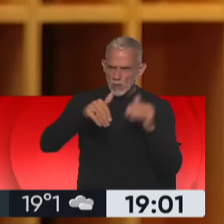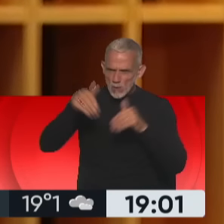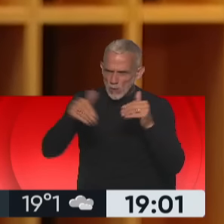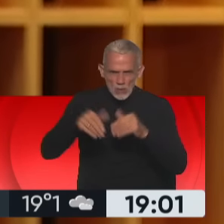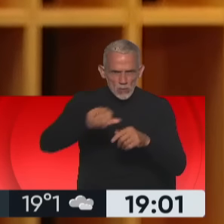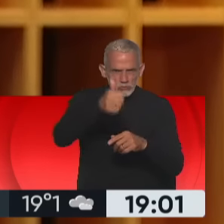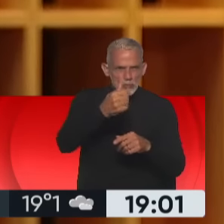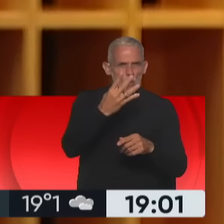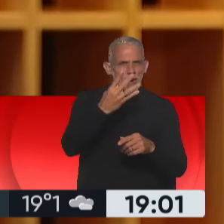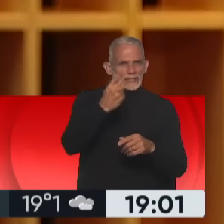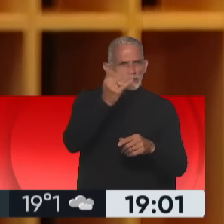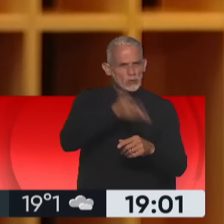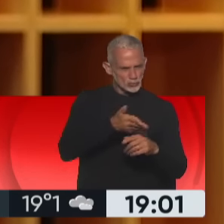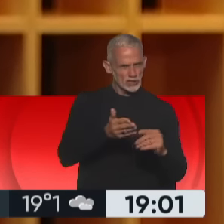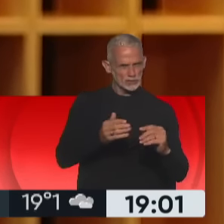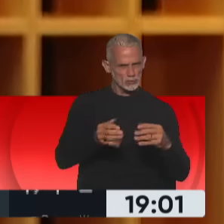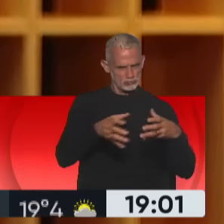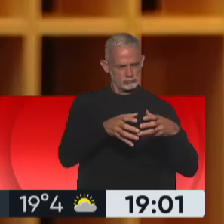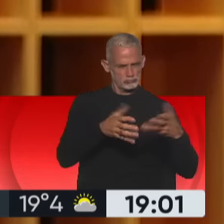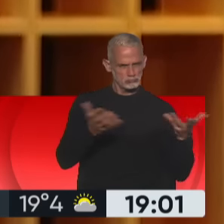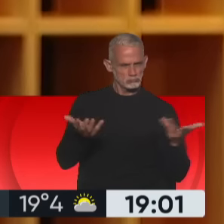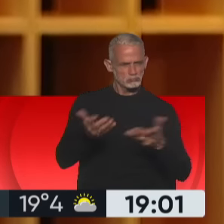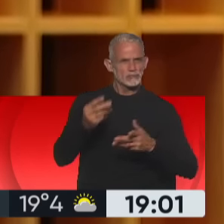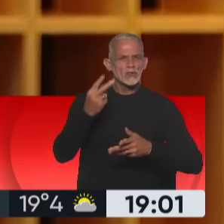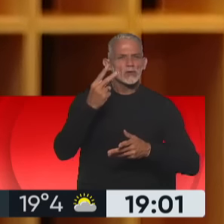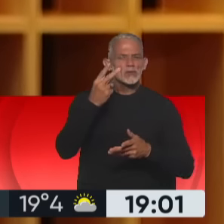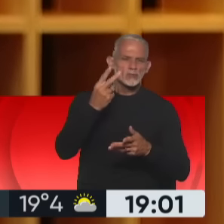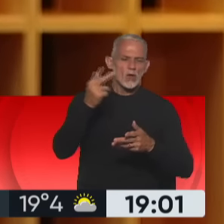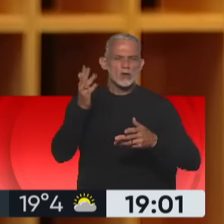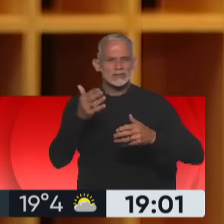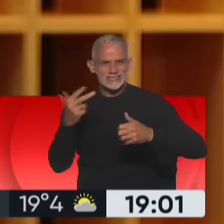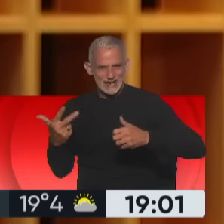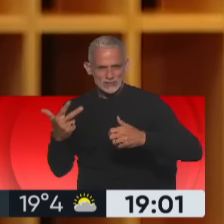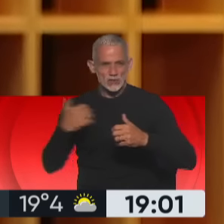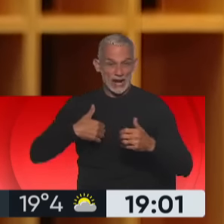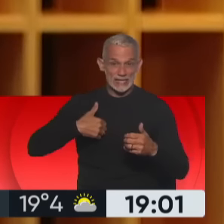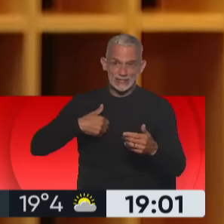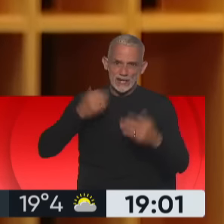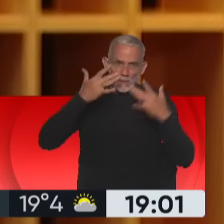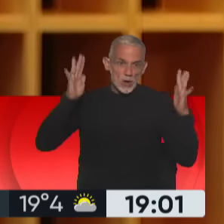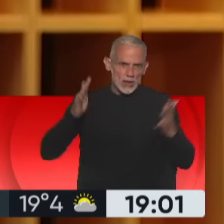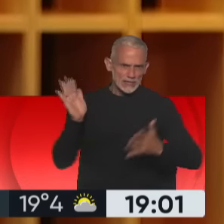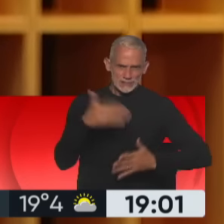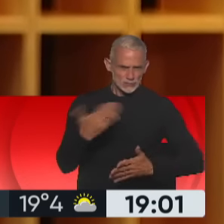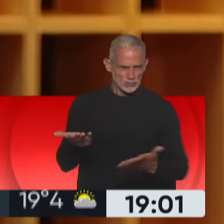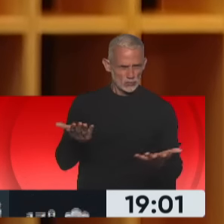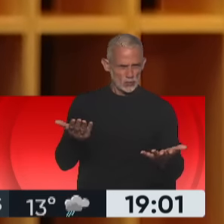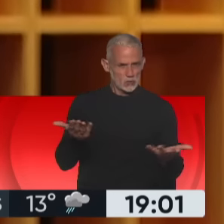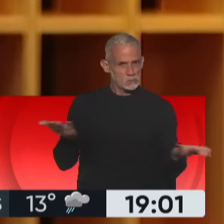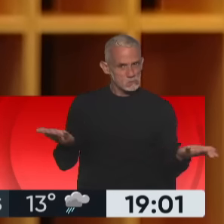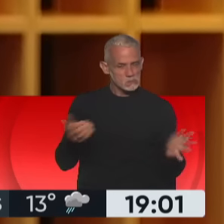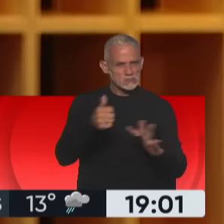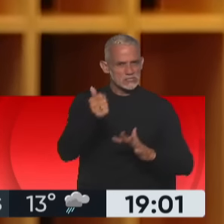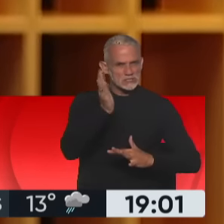los votos y 2/3 de la Argentina se pintó de violeta, cuando todos, 15